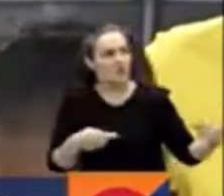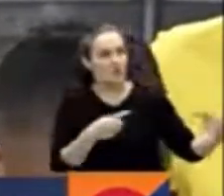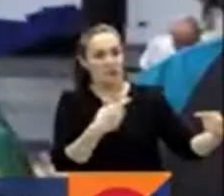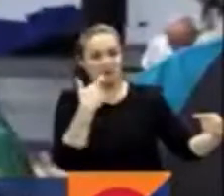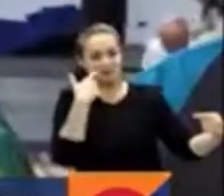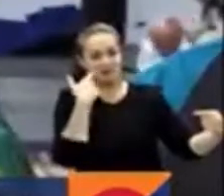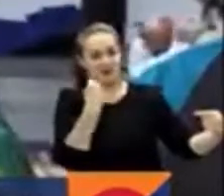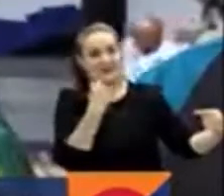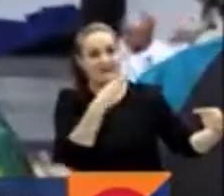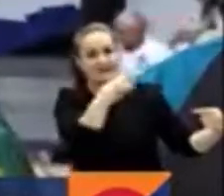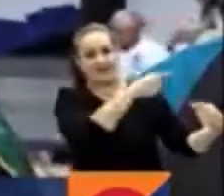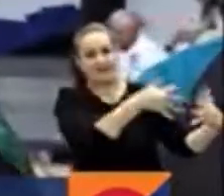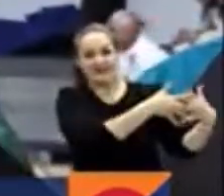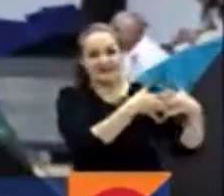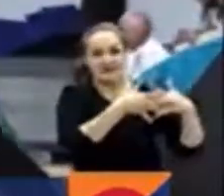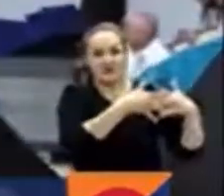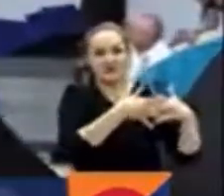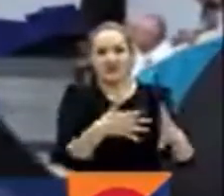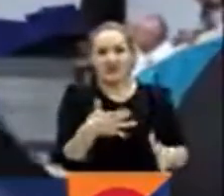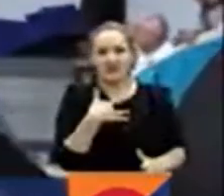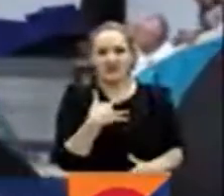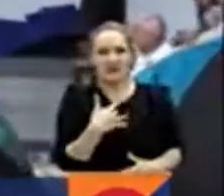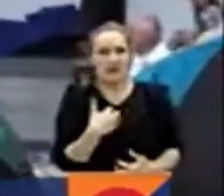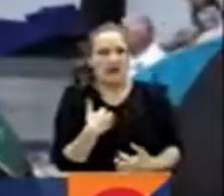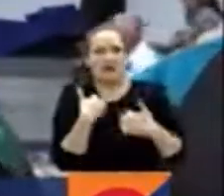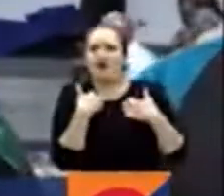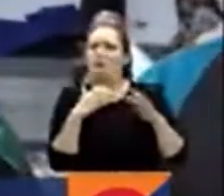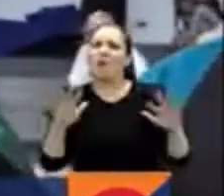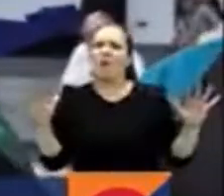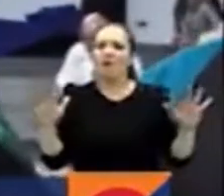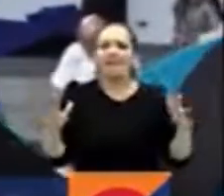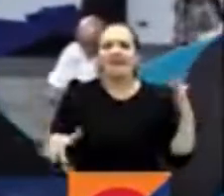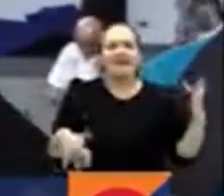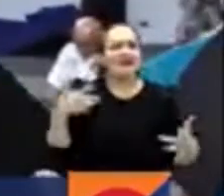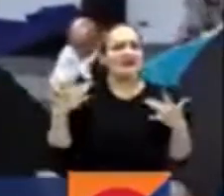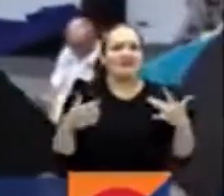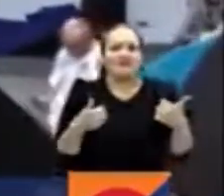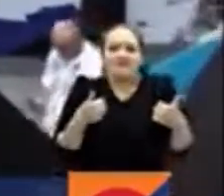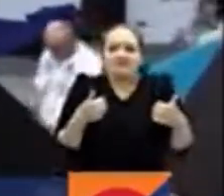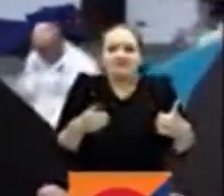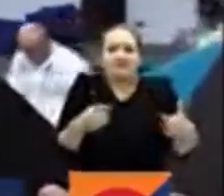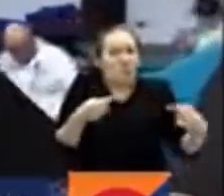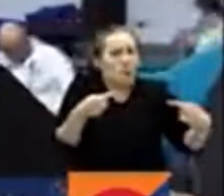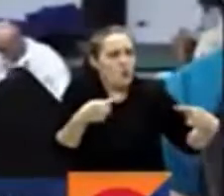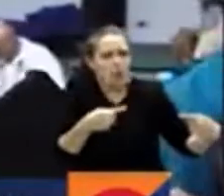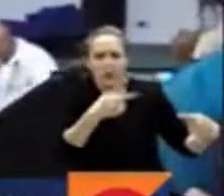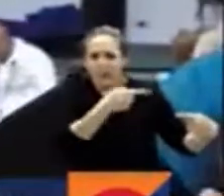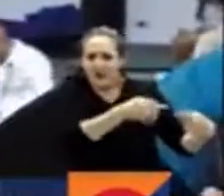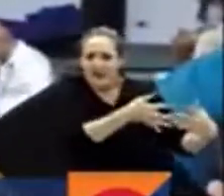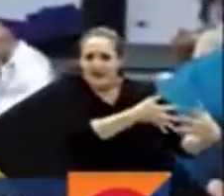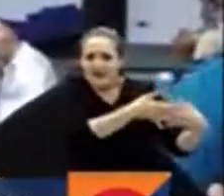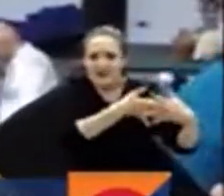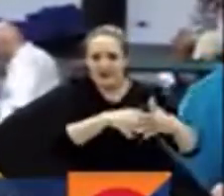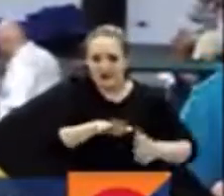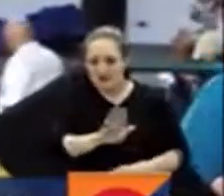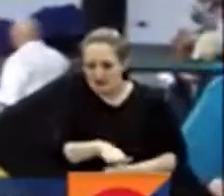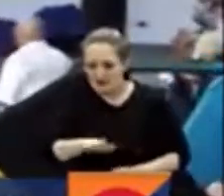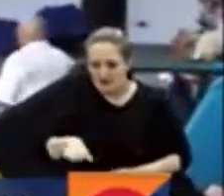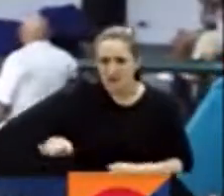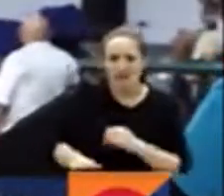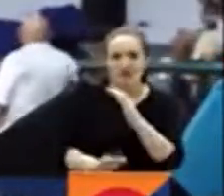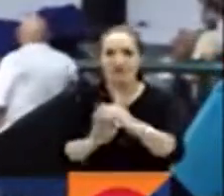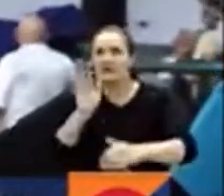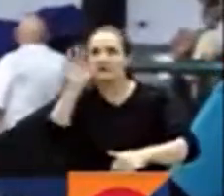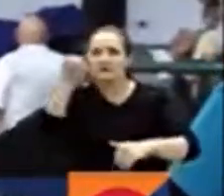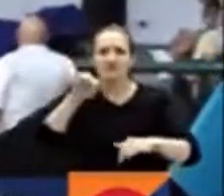baloncesto. Nosotros no sentimos presión, nosotros sentimos es una diversión increíble de poder jugar básquet y poder brindarnos